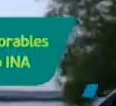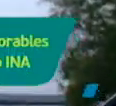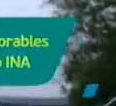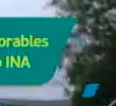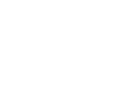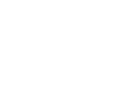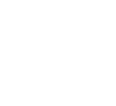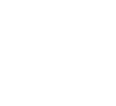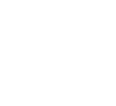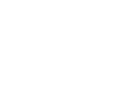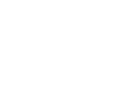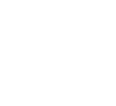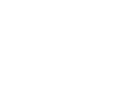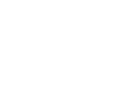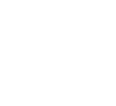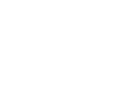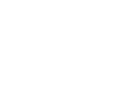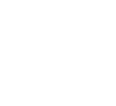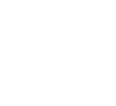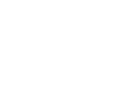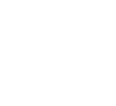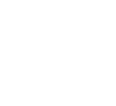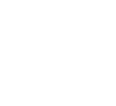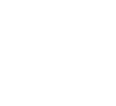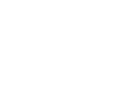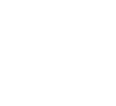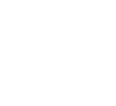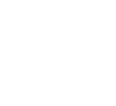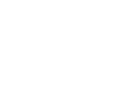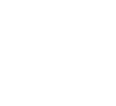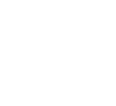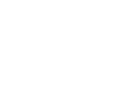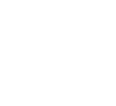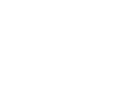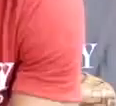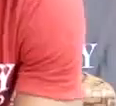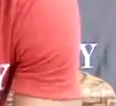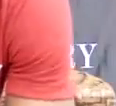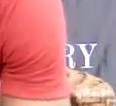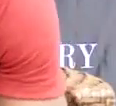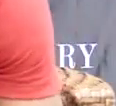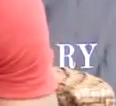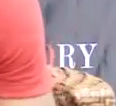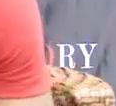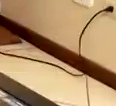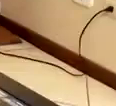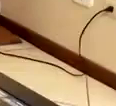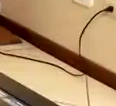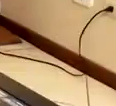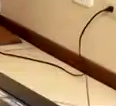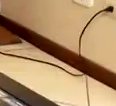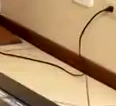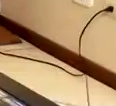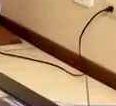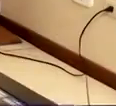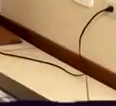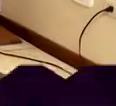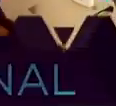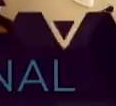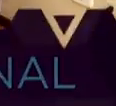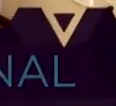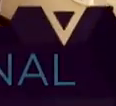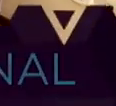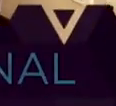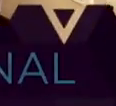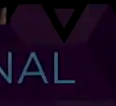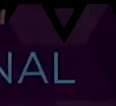acompañamiento del INA. Contacte nuestros operadores financieros acreditados. Keep it like the instinto. Hay un género que se está volviendo muy famoso que se